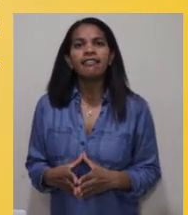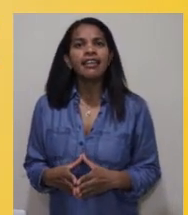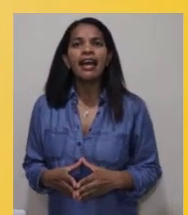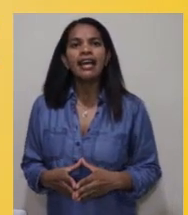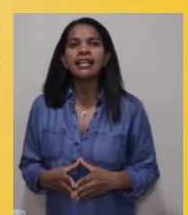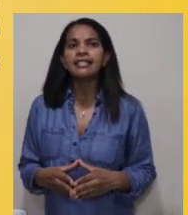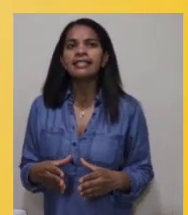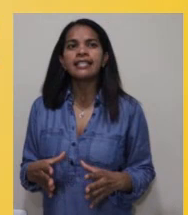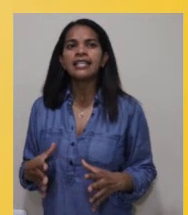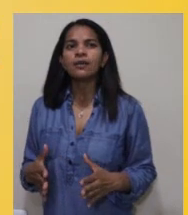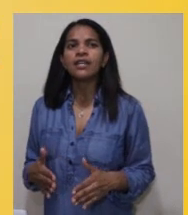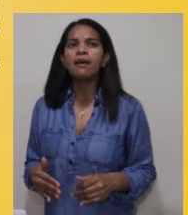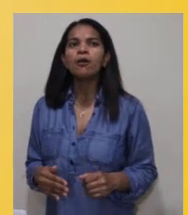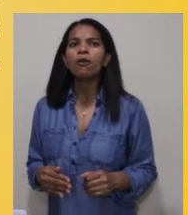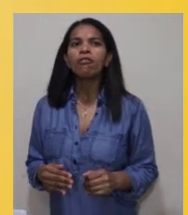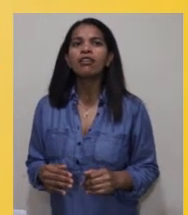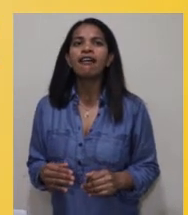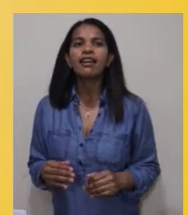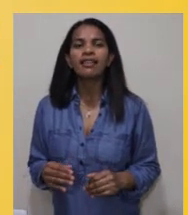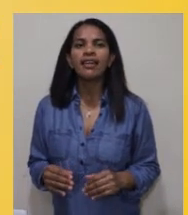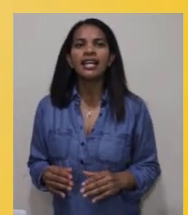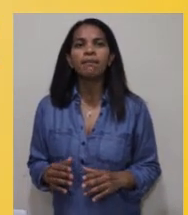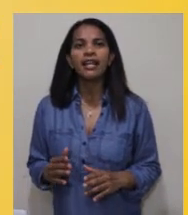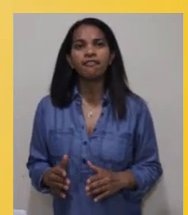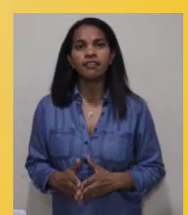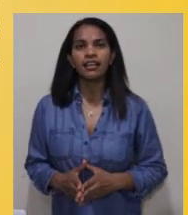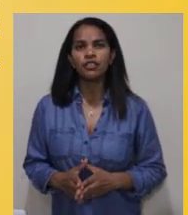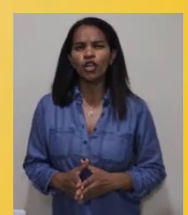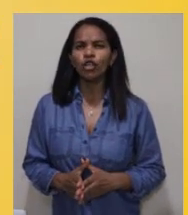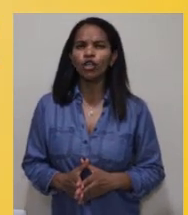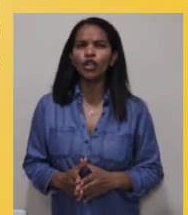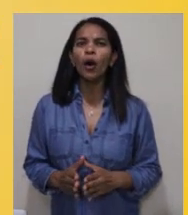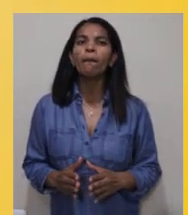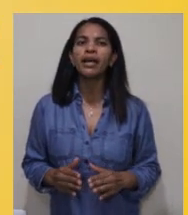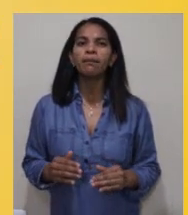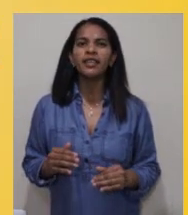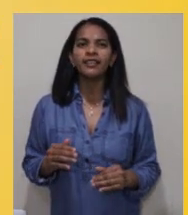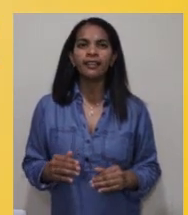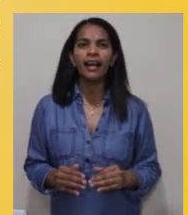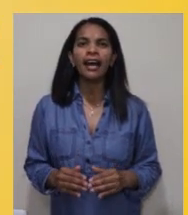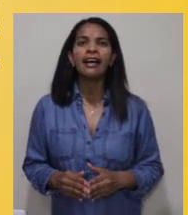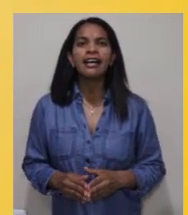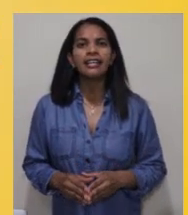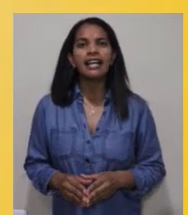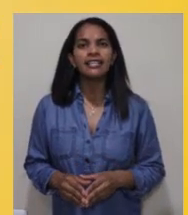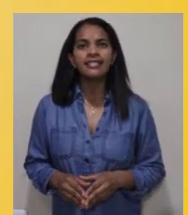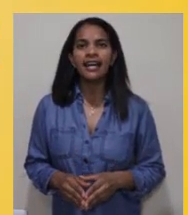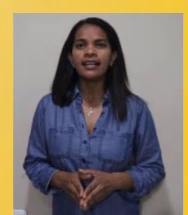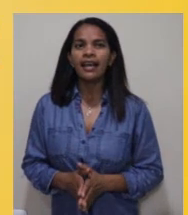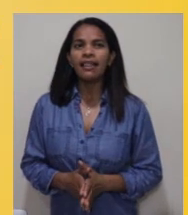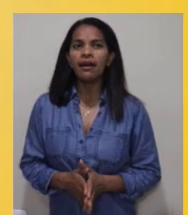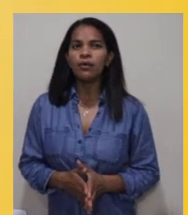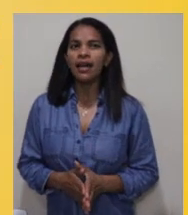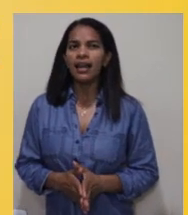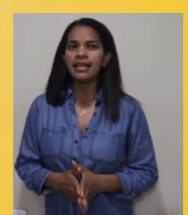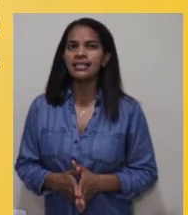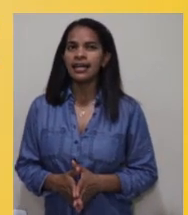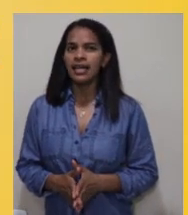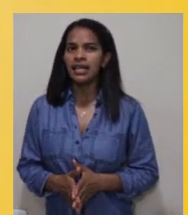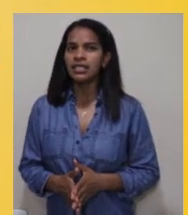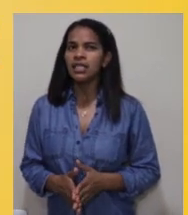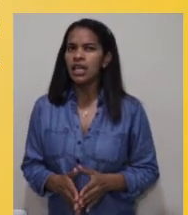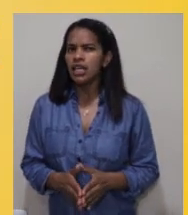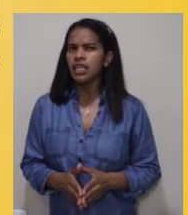conlleva actividades que si desarrollamos con una verdadera planificación nos permitirá realizar cada una de